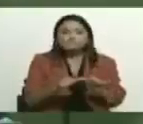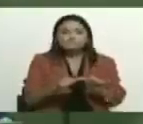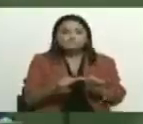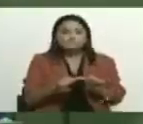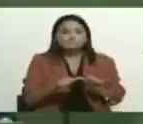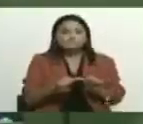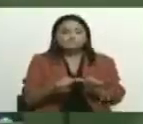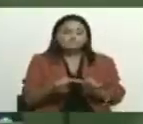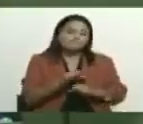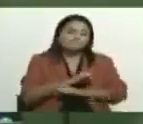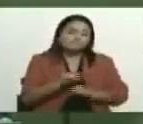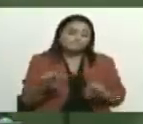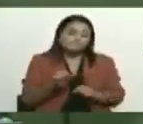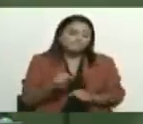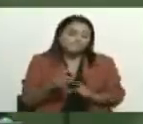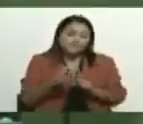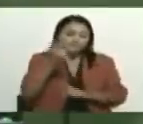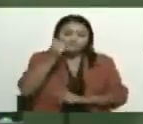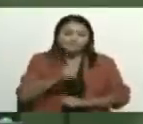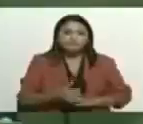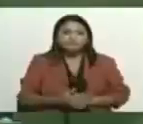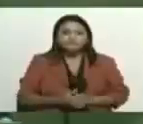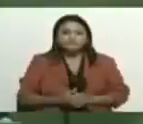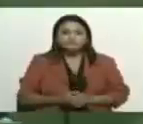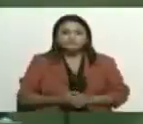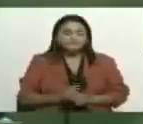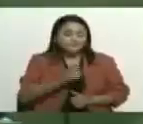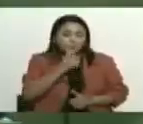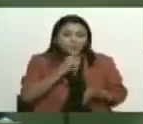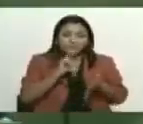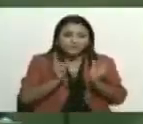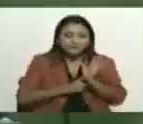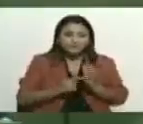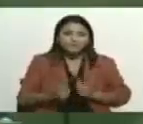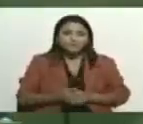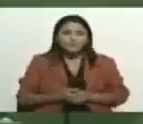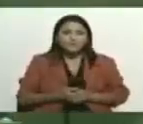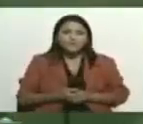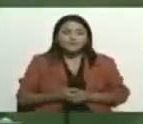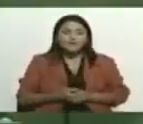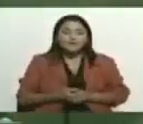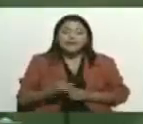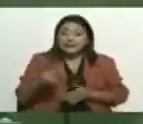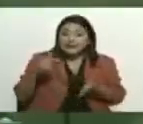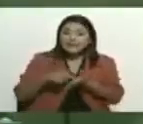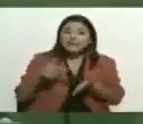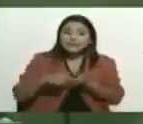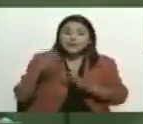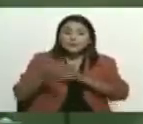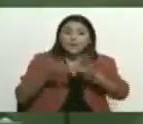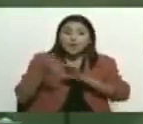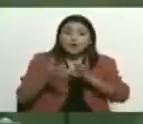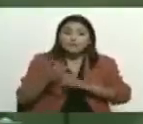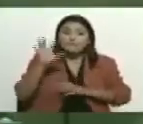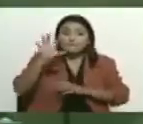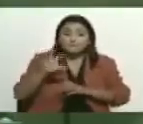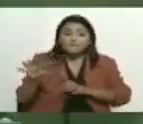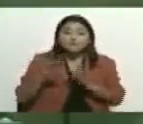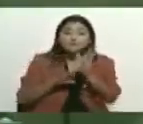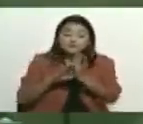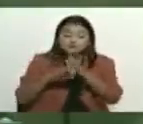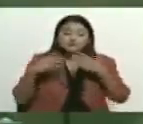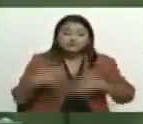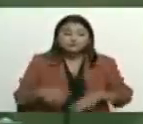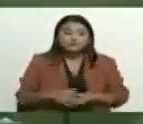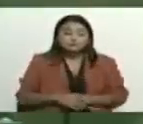reunión, están destinados a su incumplimiento. La deuda es un problema esencial para los países en desarrollo y